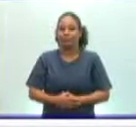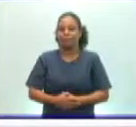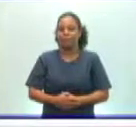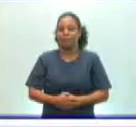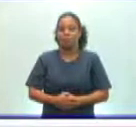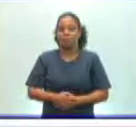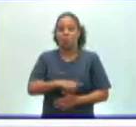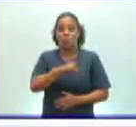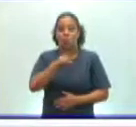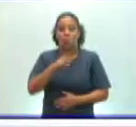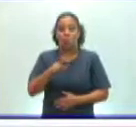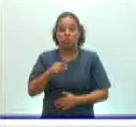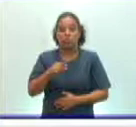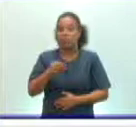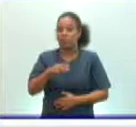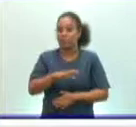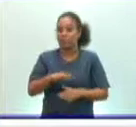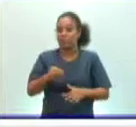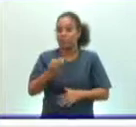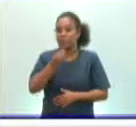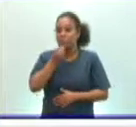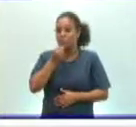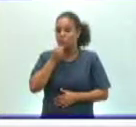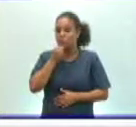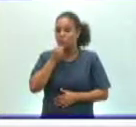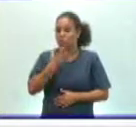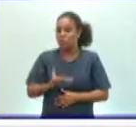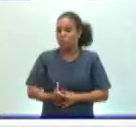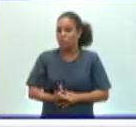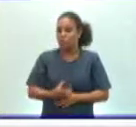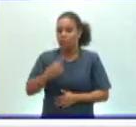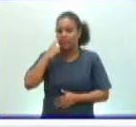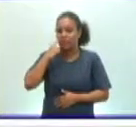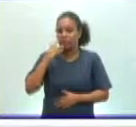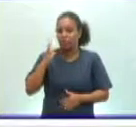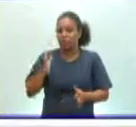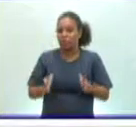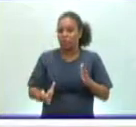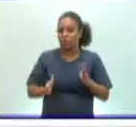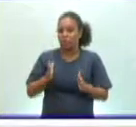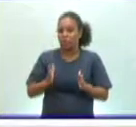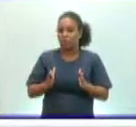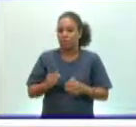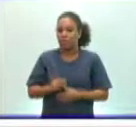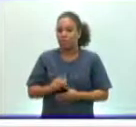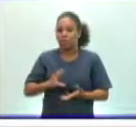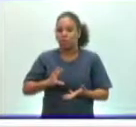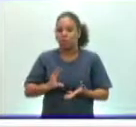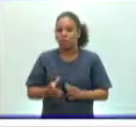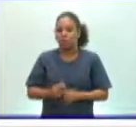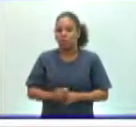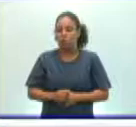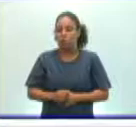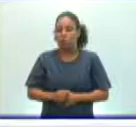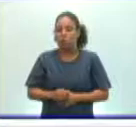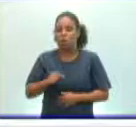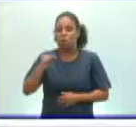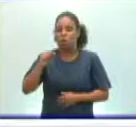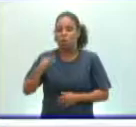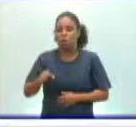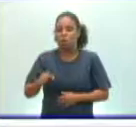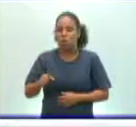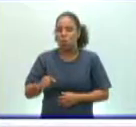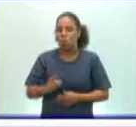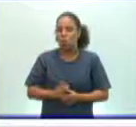Ustedes ya se pueden percatar que estos segmentos forman una proporción.